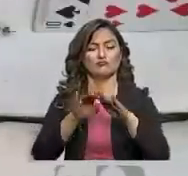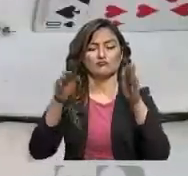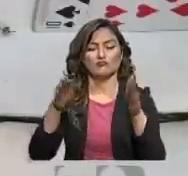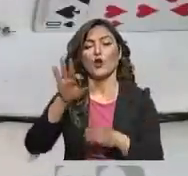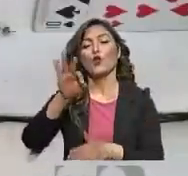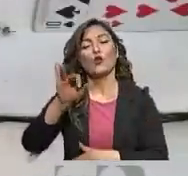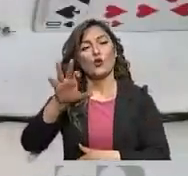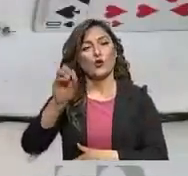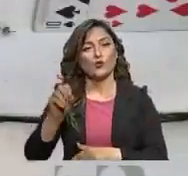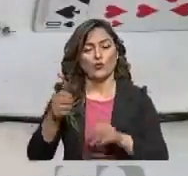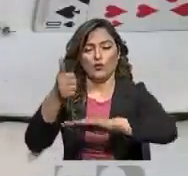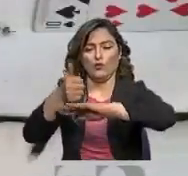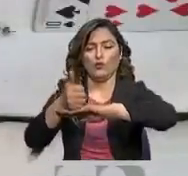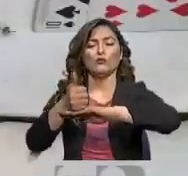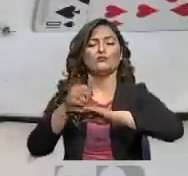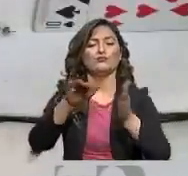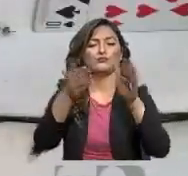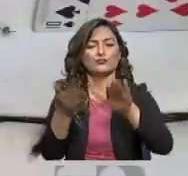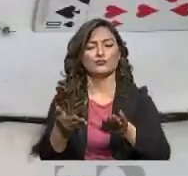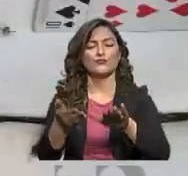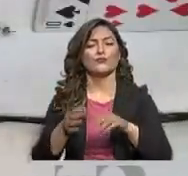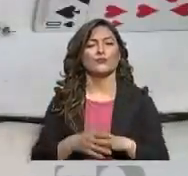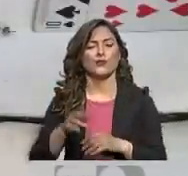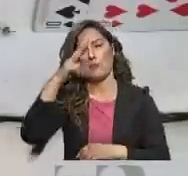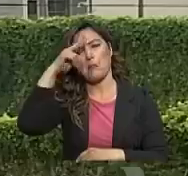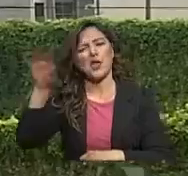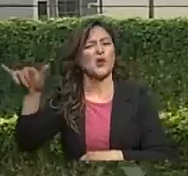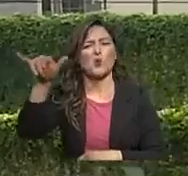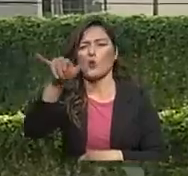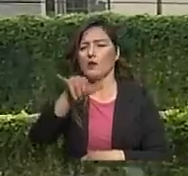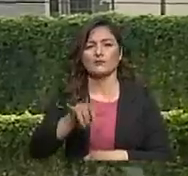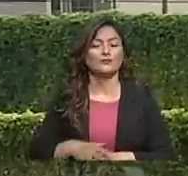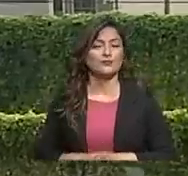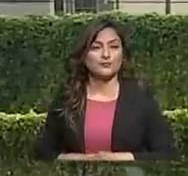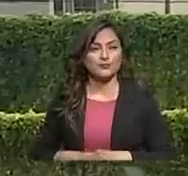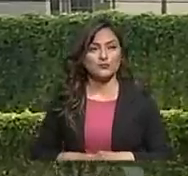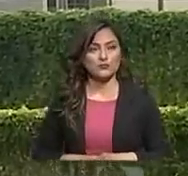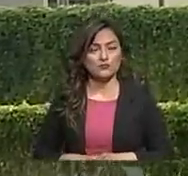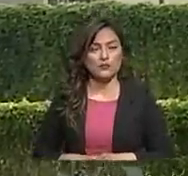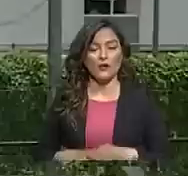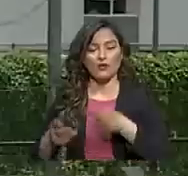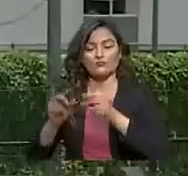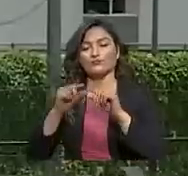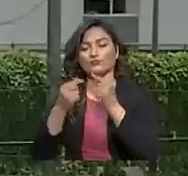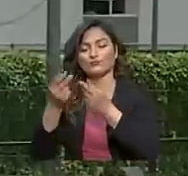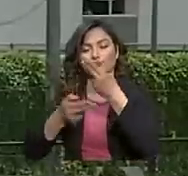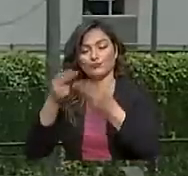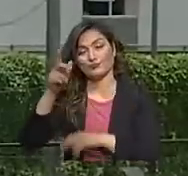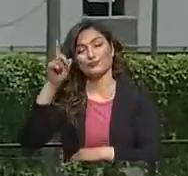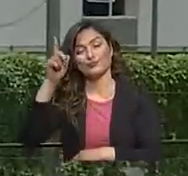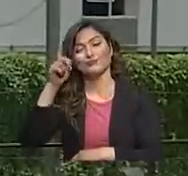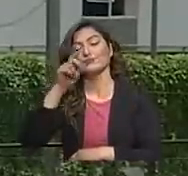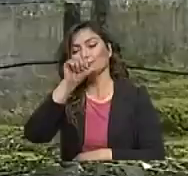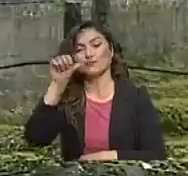está el altar de la muerte, ritual que es tradición de cárteles mexicanos. Pero con todo esto, Fito y JR siguen en la cárcel de máxima